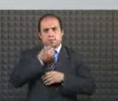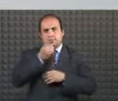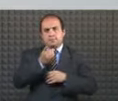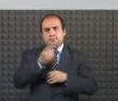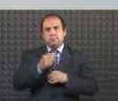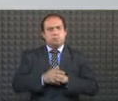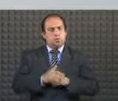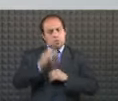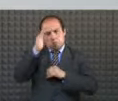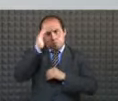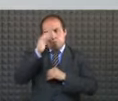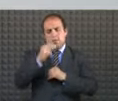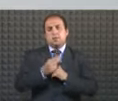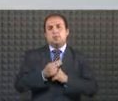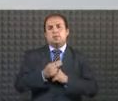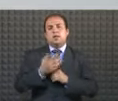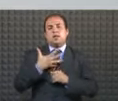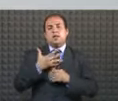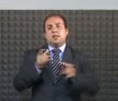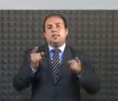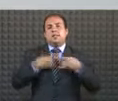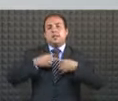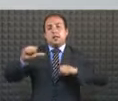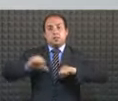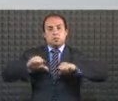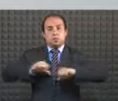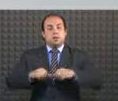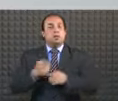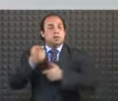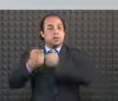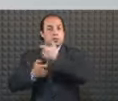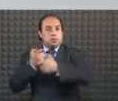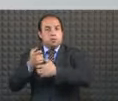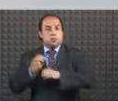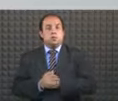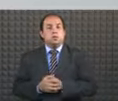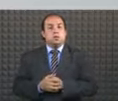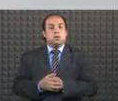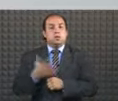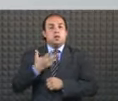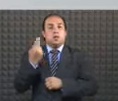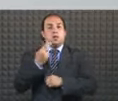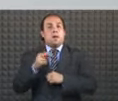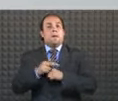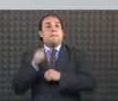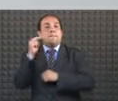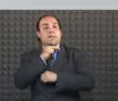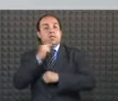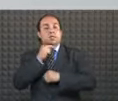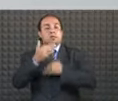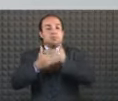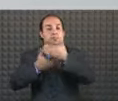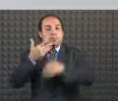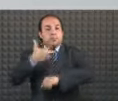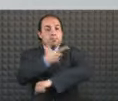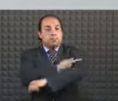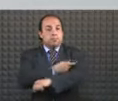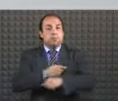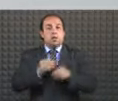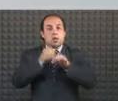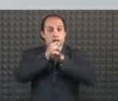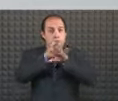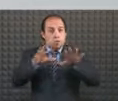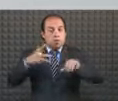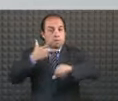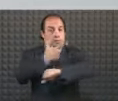no creemos que debamos ya cerrar actividades económicas, sino más bien acelerar el proceso de vacunación y promover